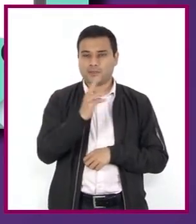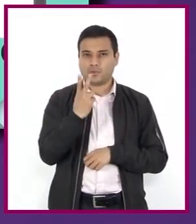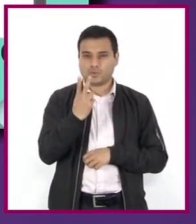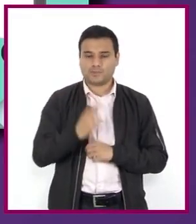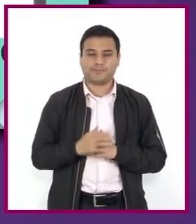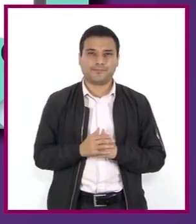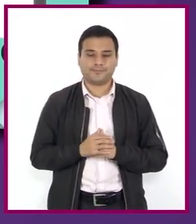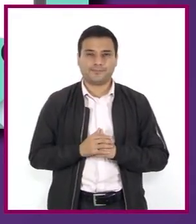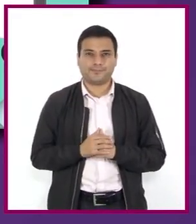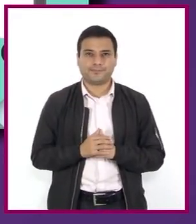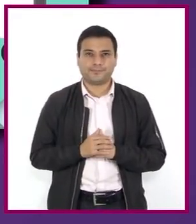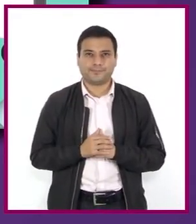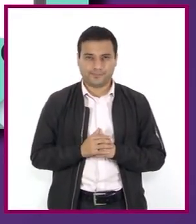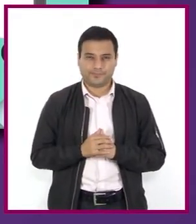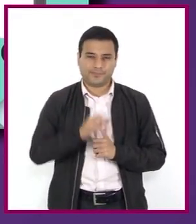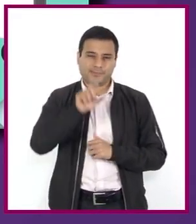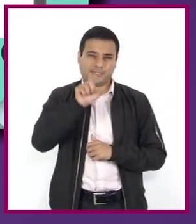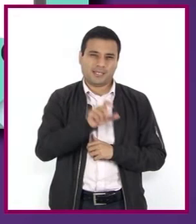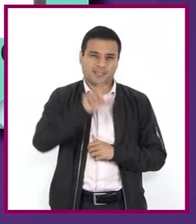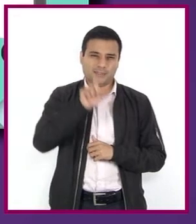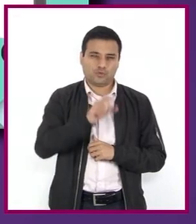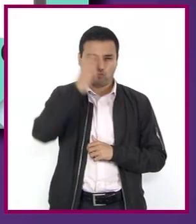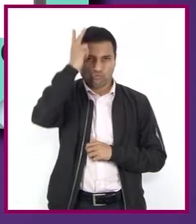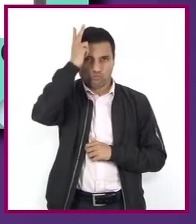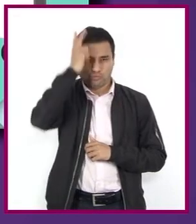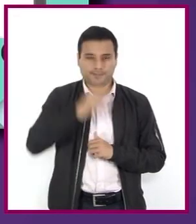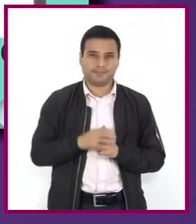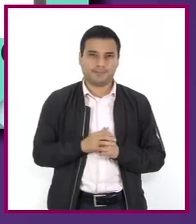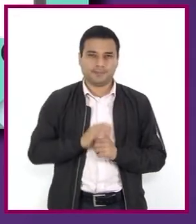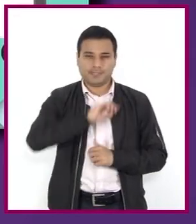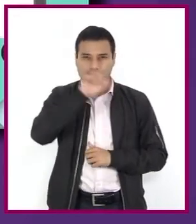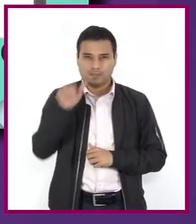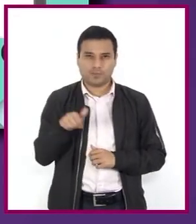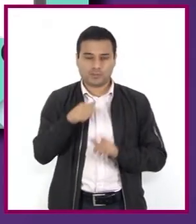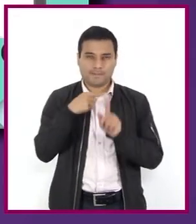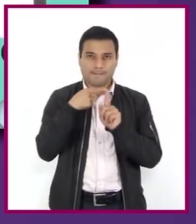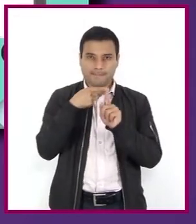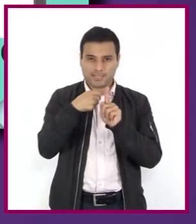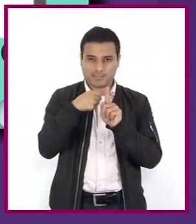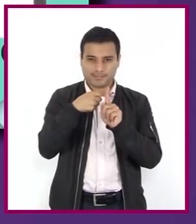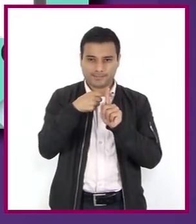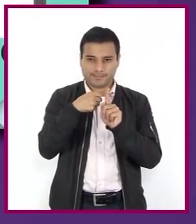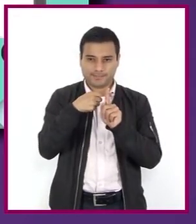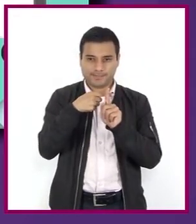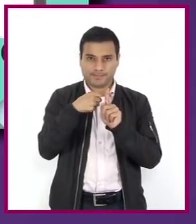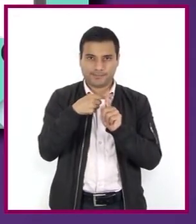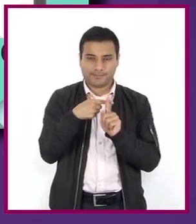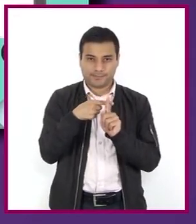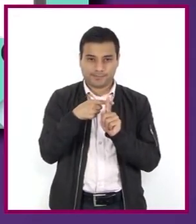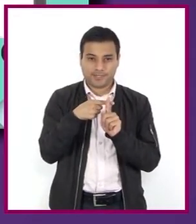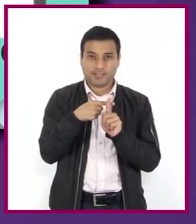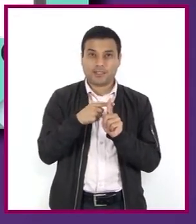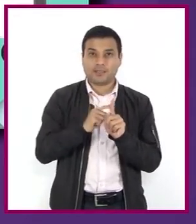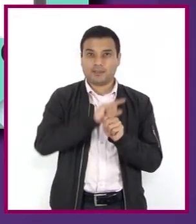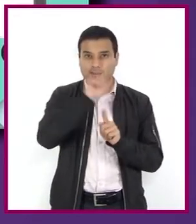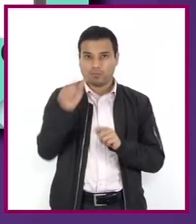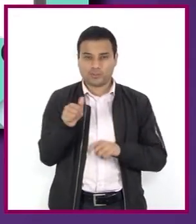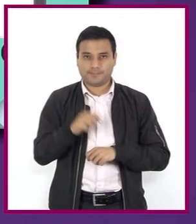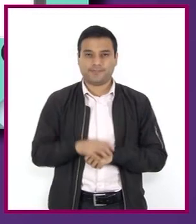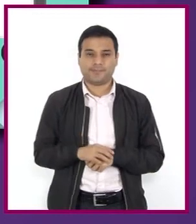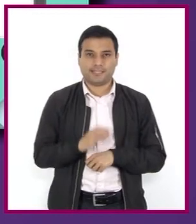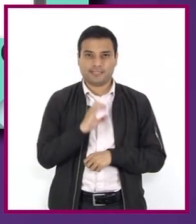que corresponde a x al cuadrado. El signo de más. A continuación, la celda C2